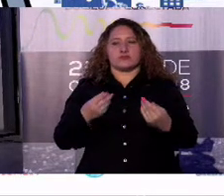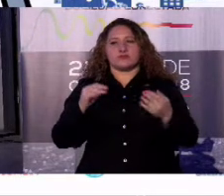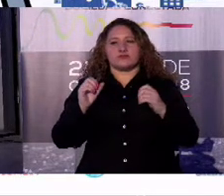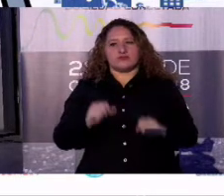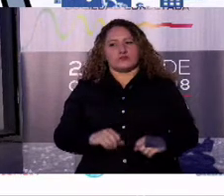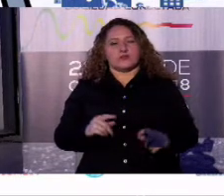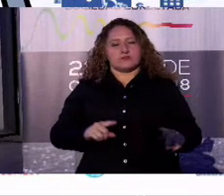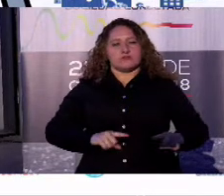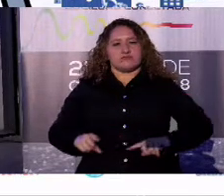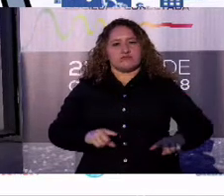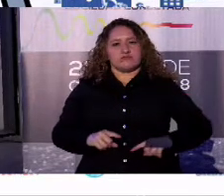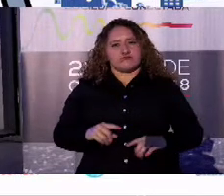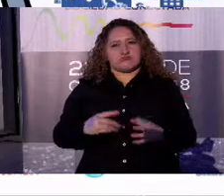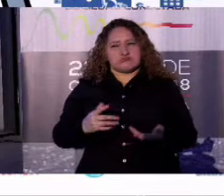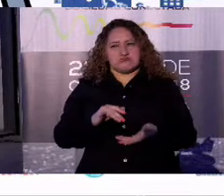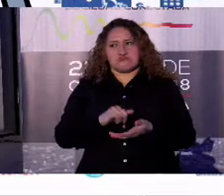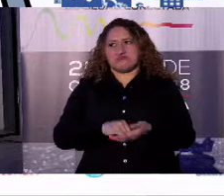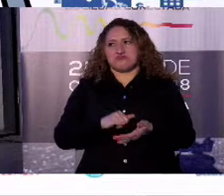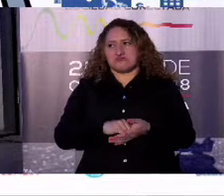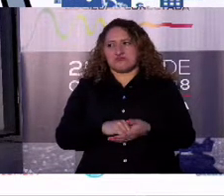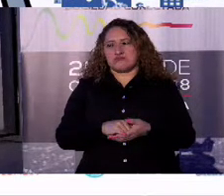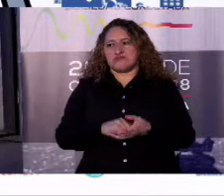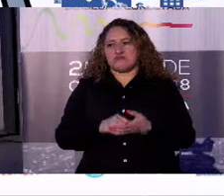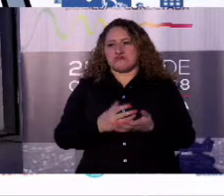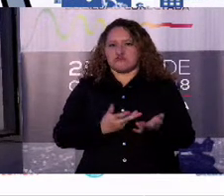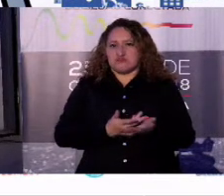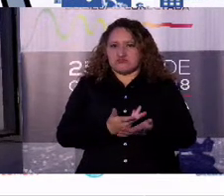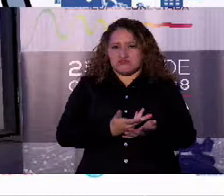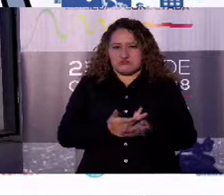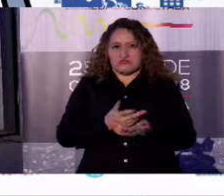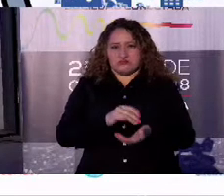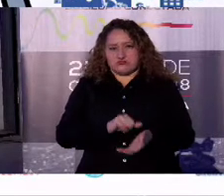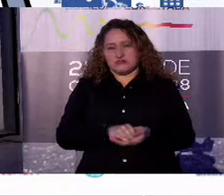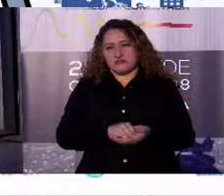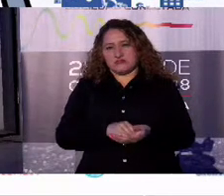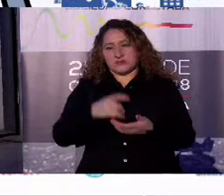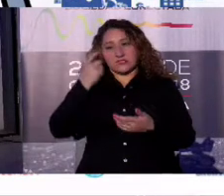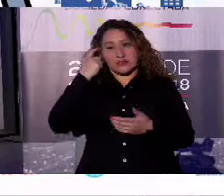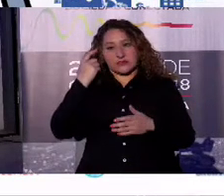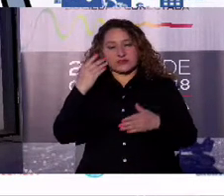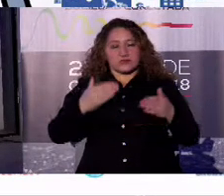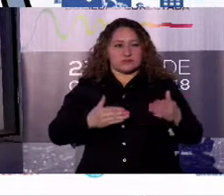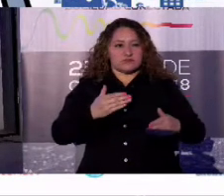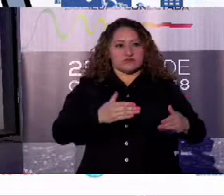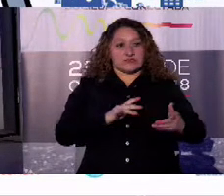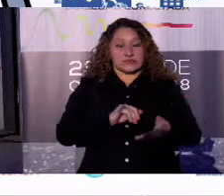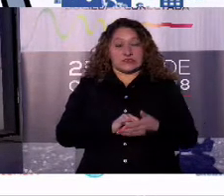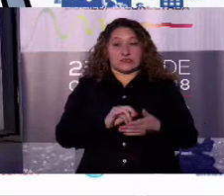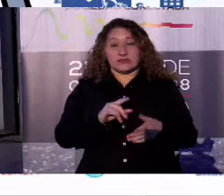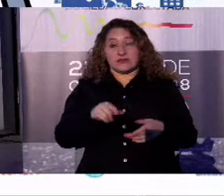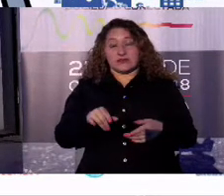hacer una administración y dar una recomendación por parte de la inteligencia artificial, ¿no? Y